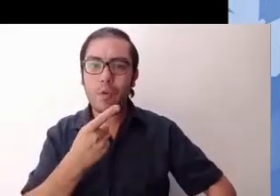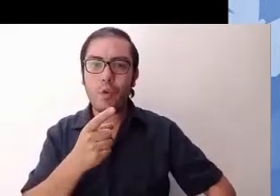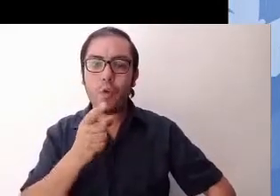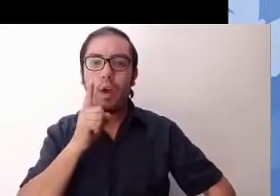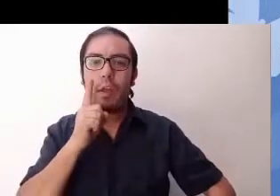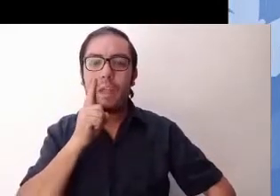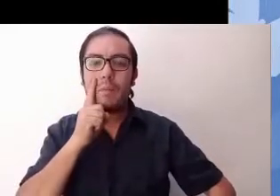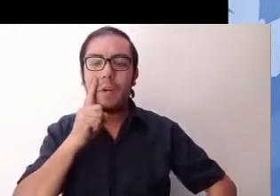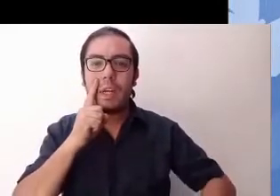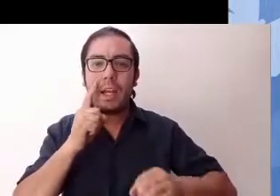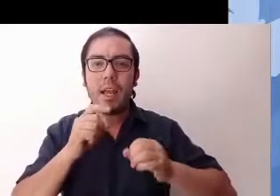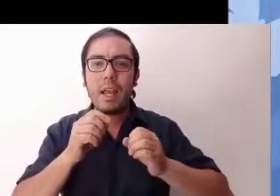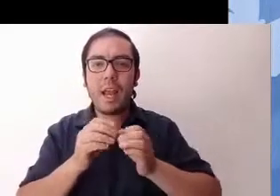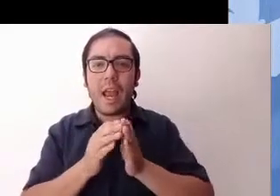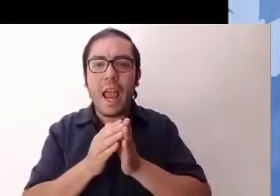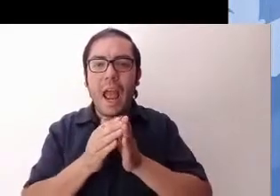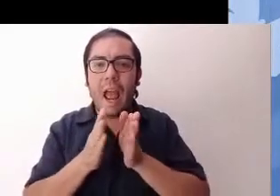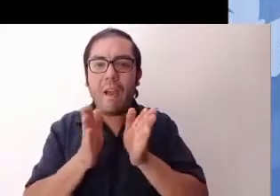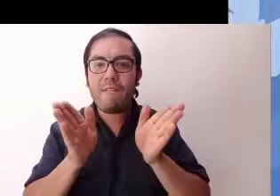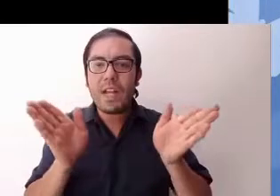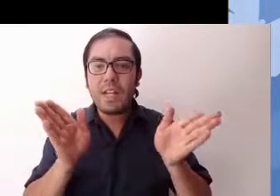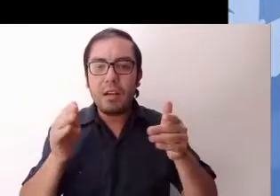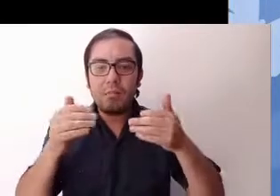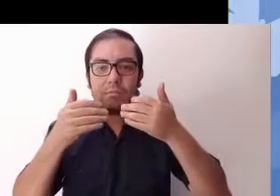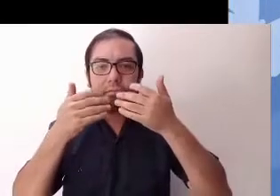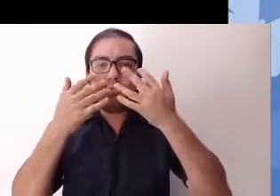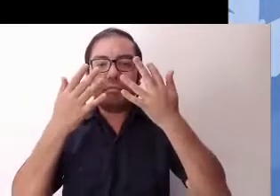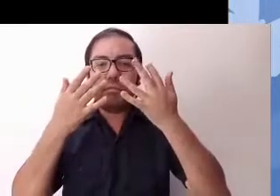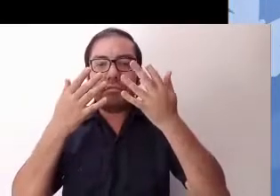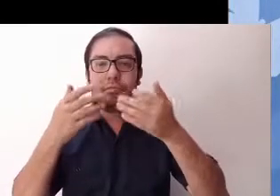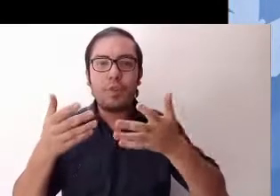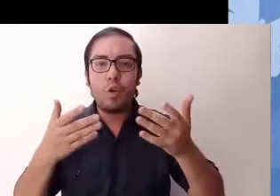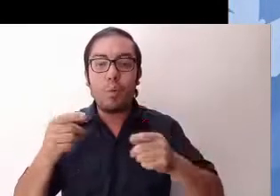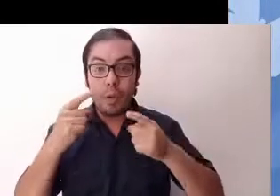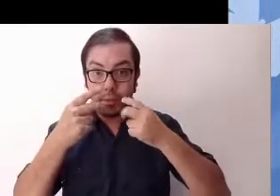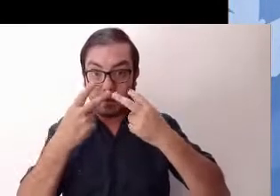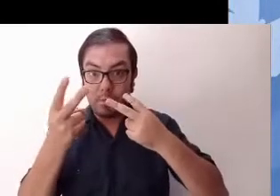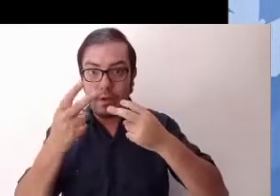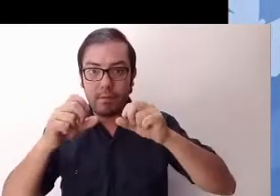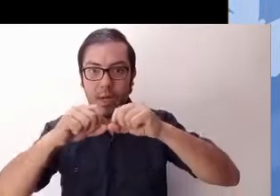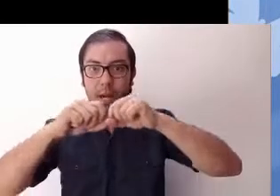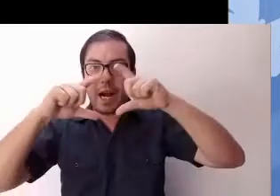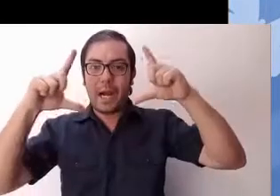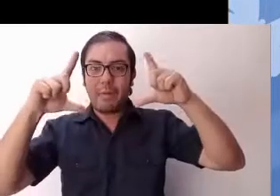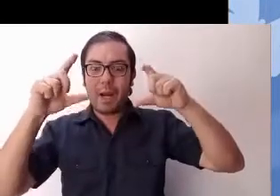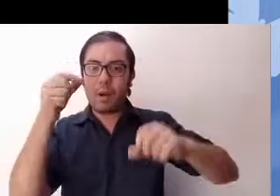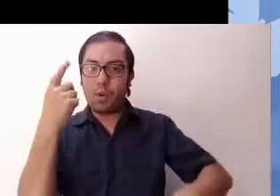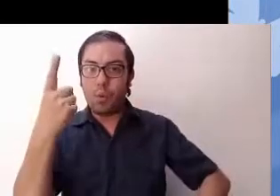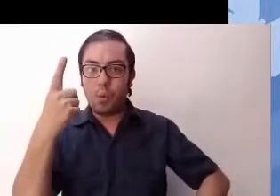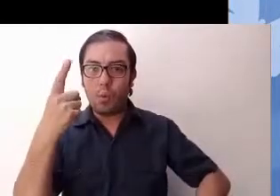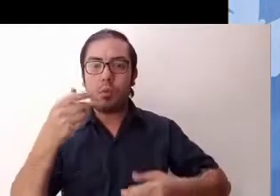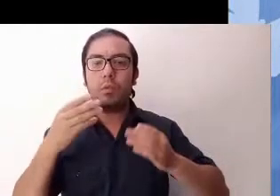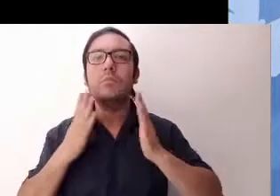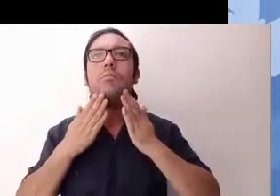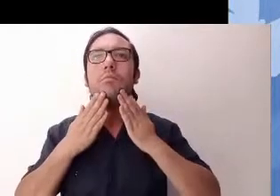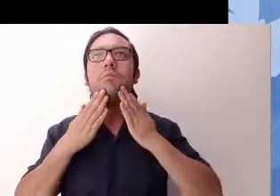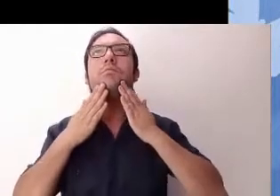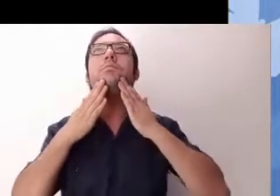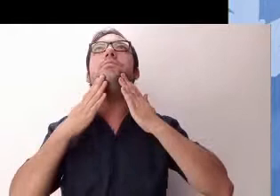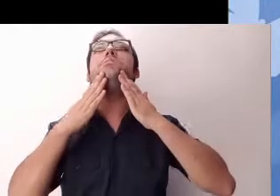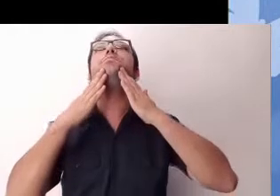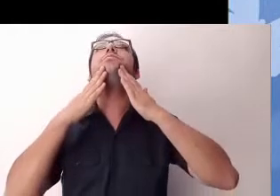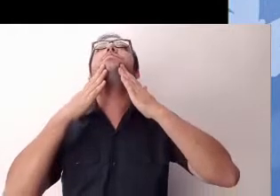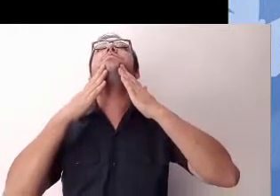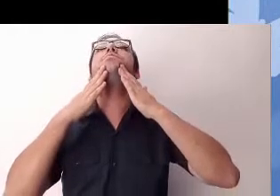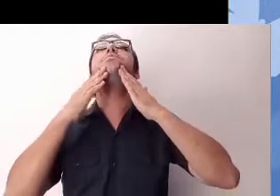mentón, como lo pueden ver en la imagen número 1. Llevamos el mentón hacia arriba, generando un mejor flujo ventilatorio, que el aire entre de